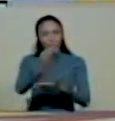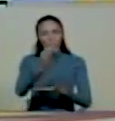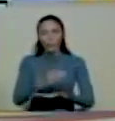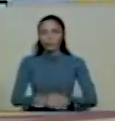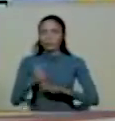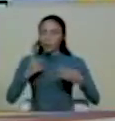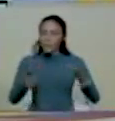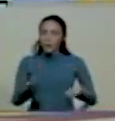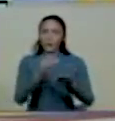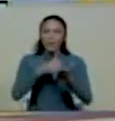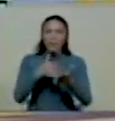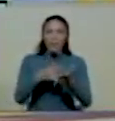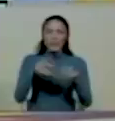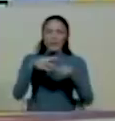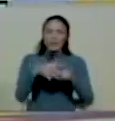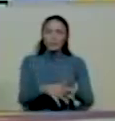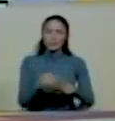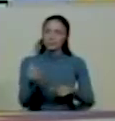lo mismo,